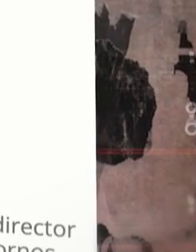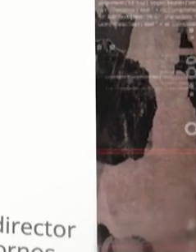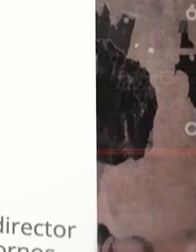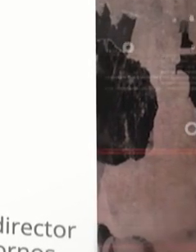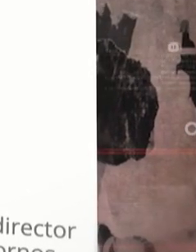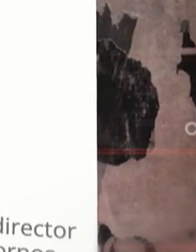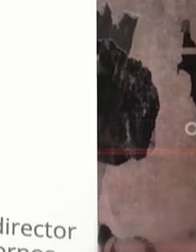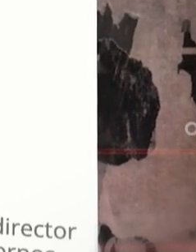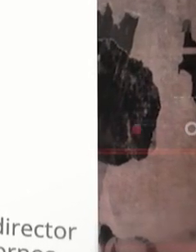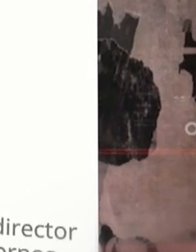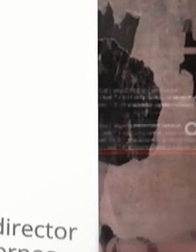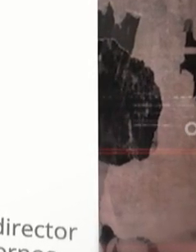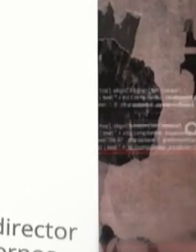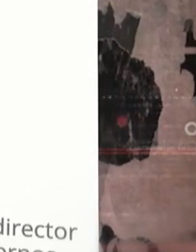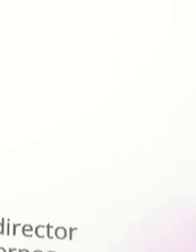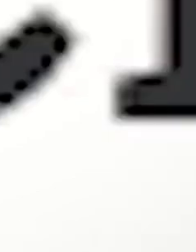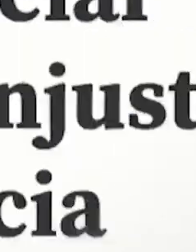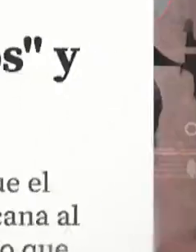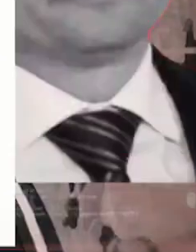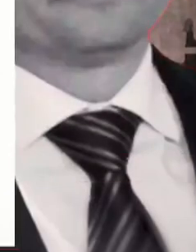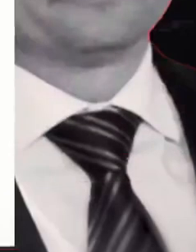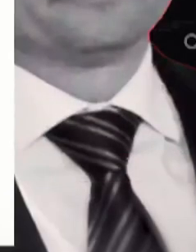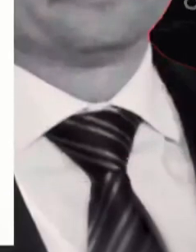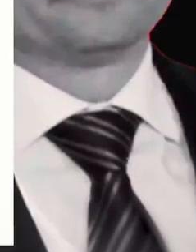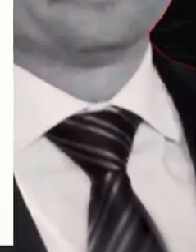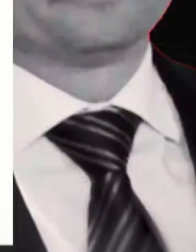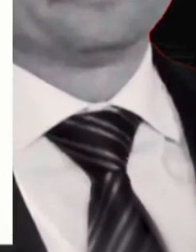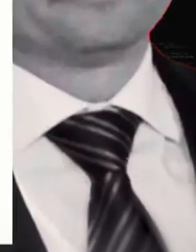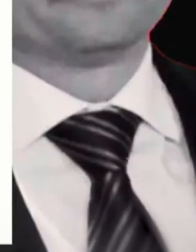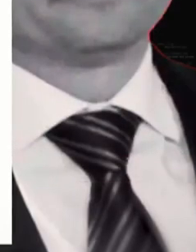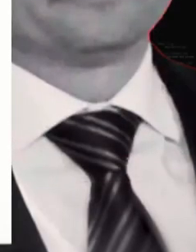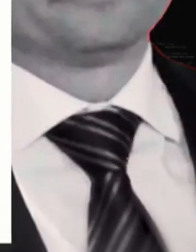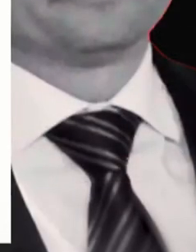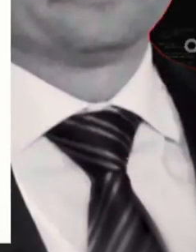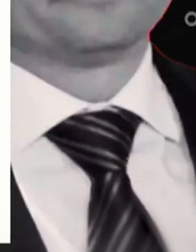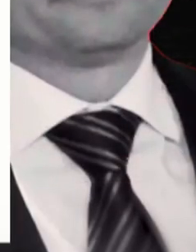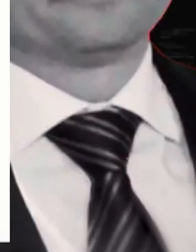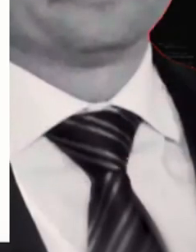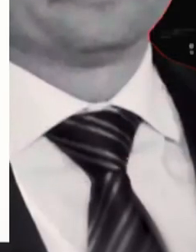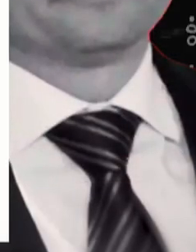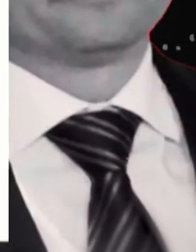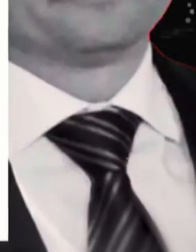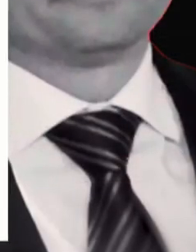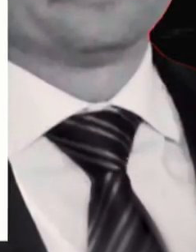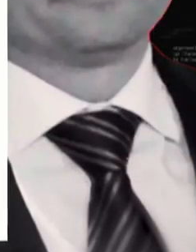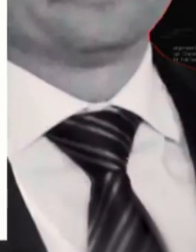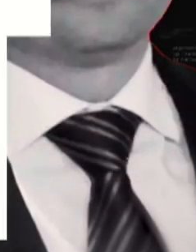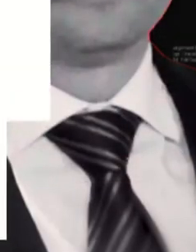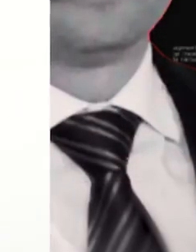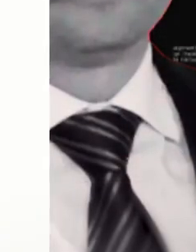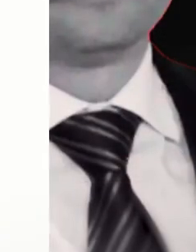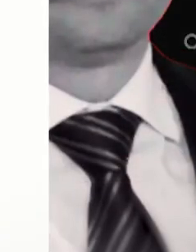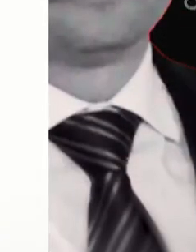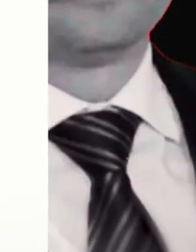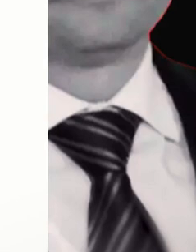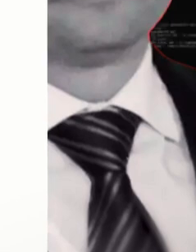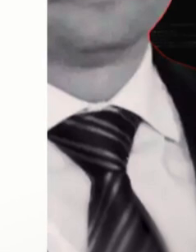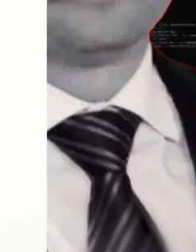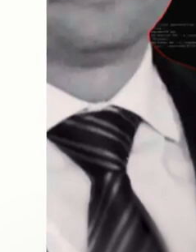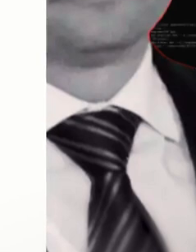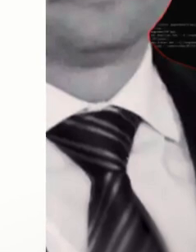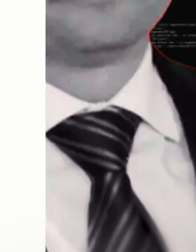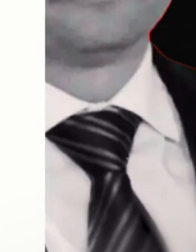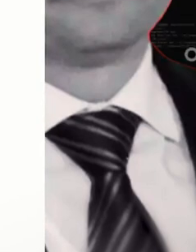planta chatarra, lo cual es falso. Lo mismo ocurrió el 20 de febrero de 2024, cuando Emilio L. recibió